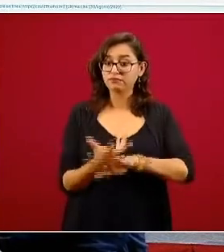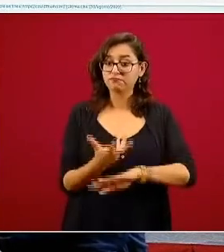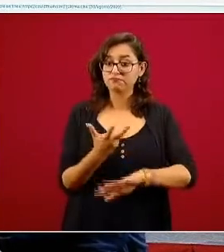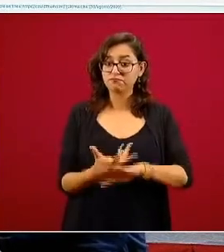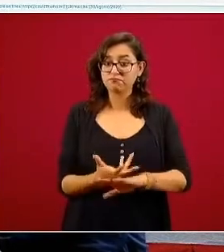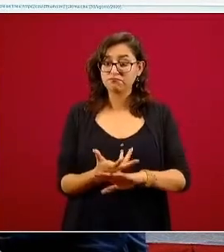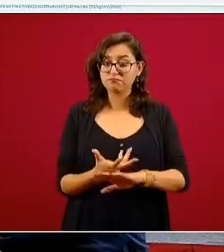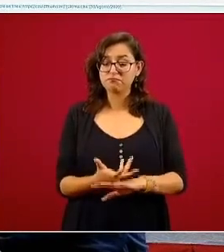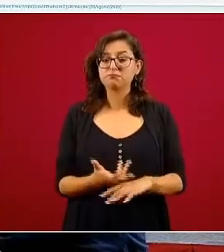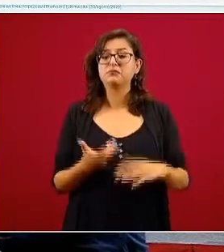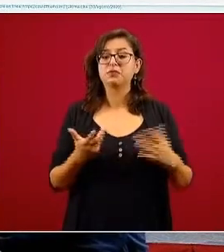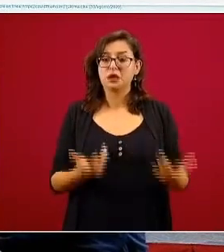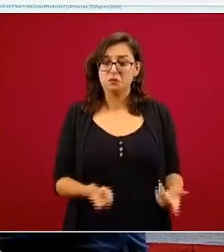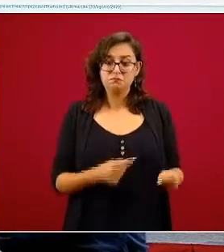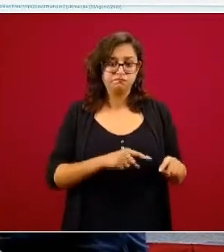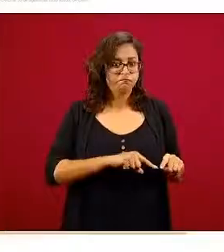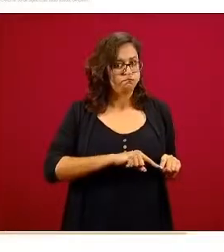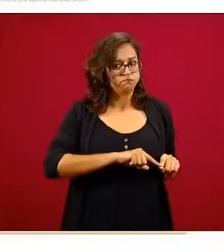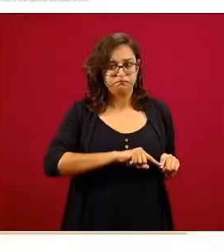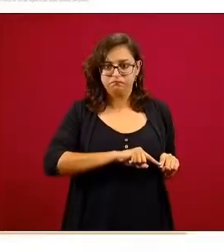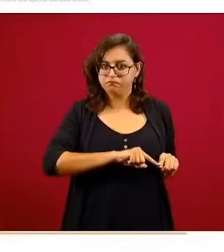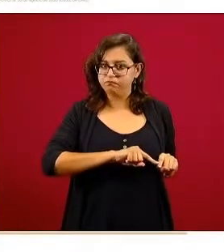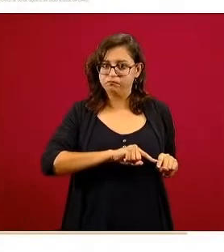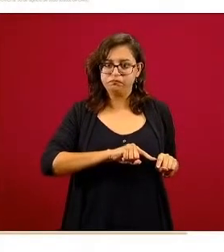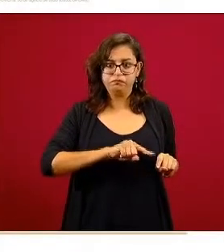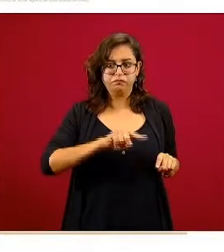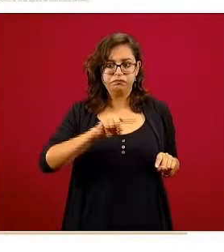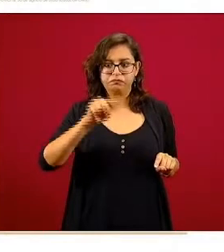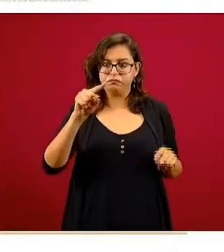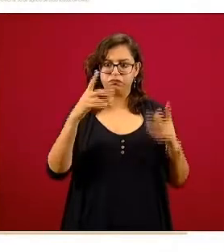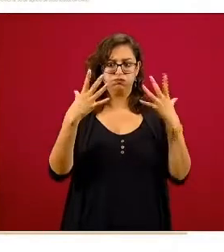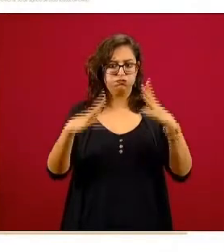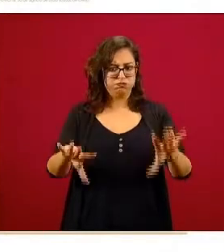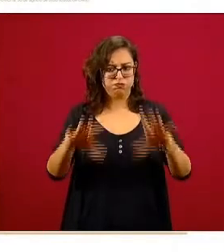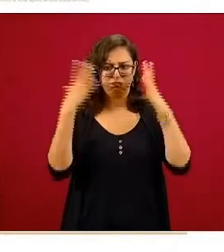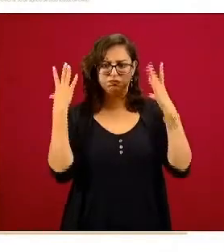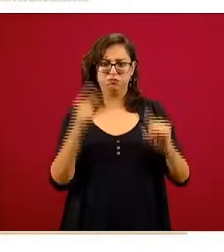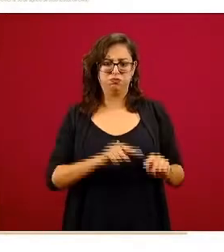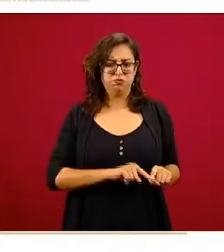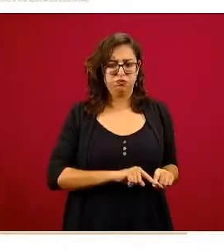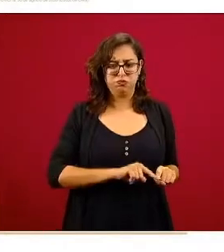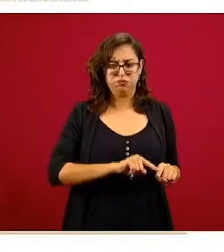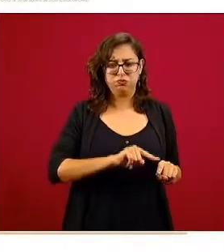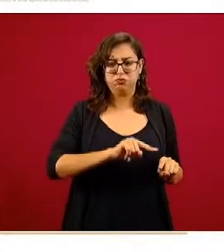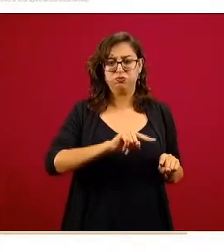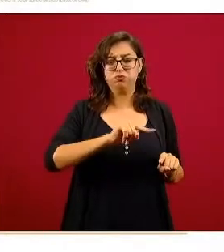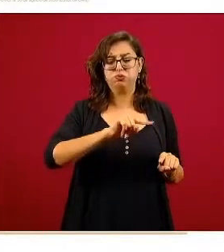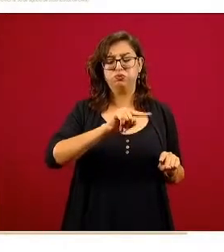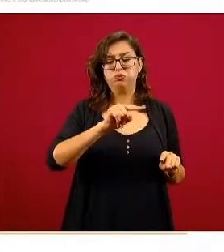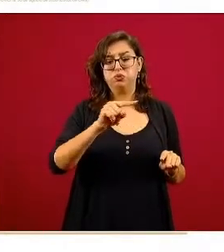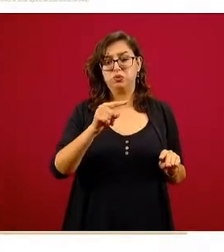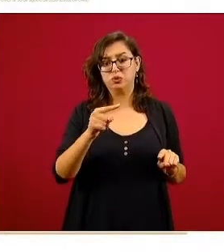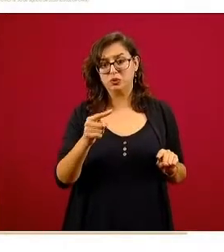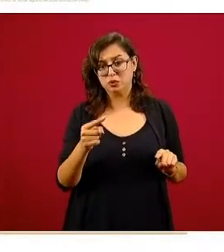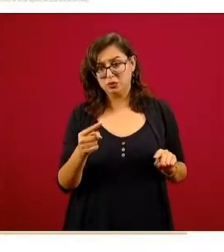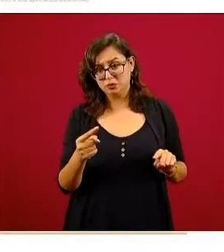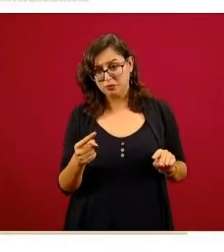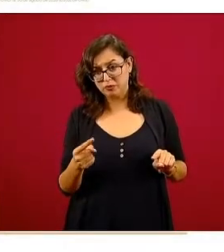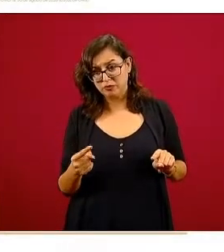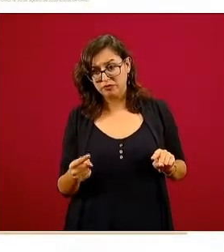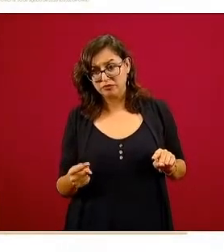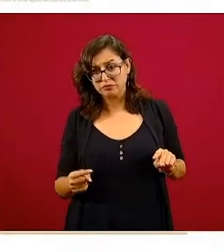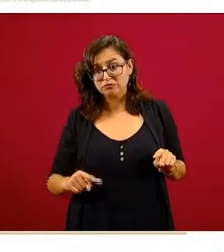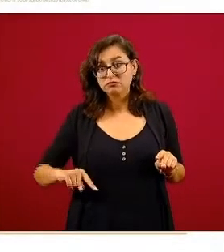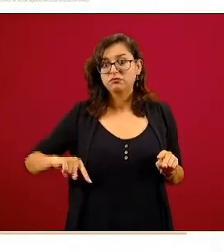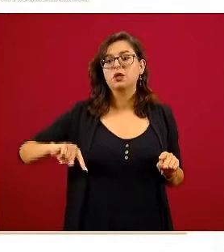que tuvo la mayor cantidad de casos por millón desde el inicio de la epidemia, luego fue disminuyendo en la presentación, pero